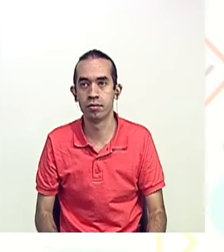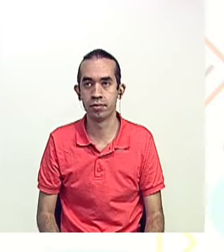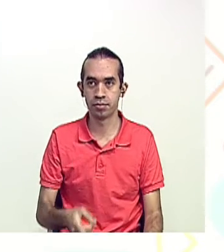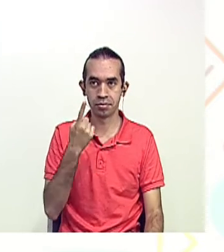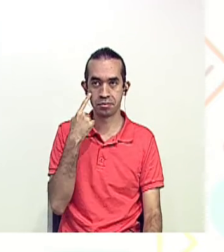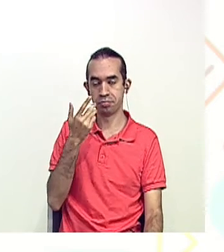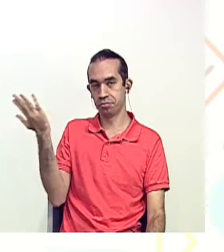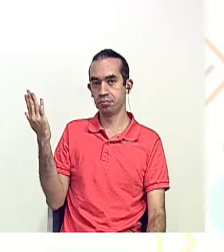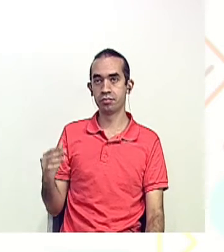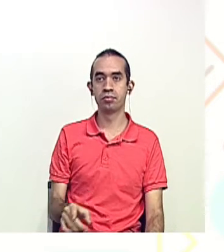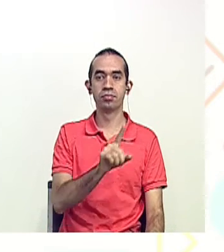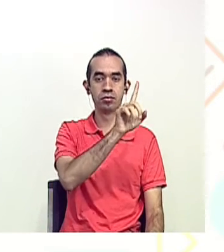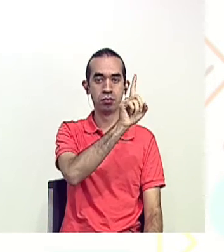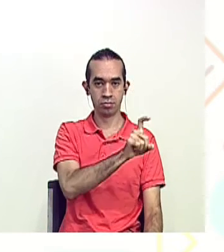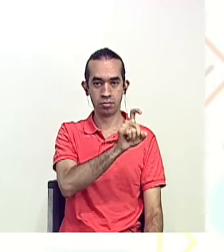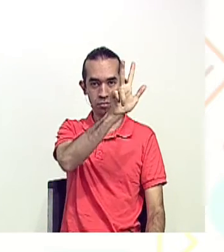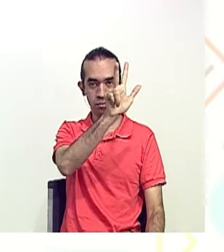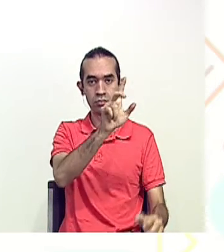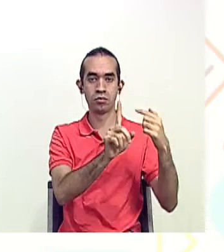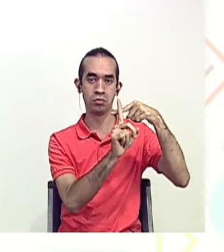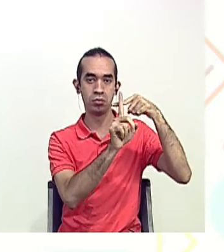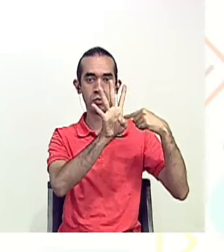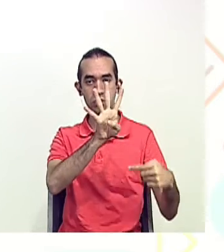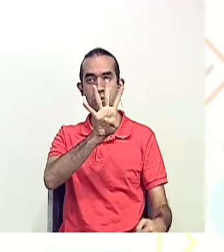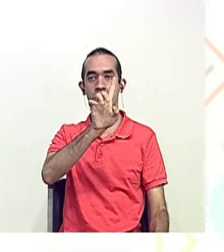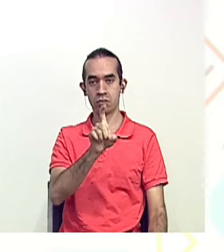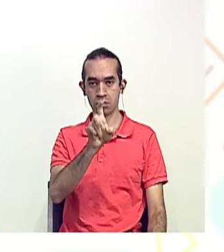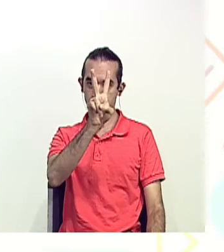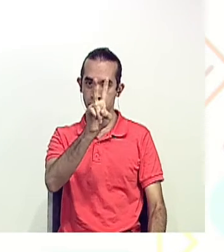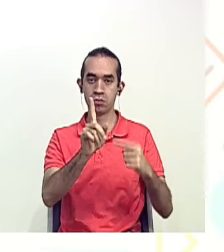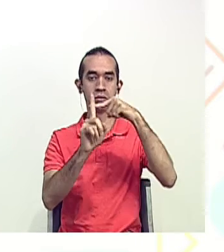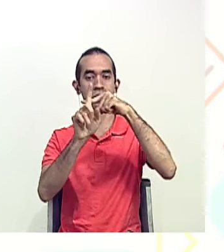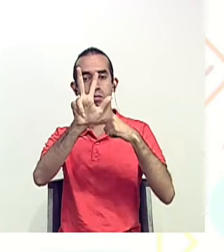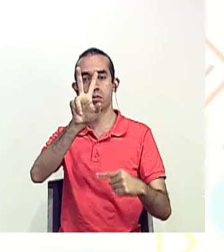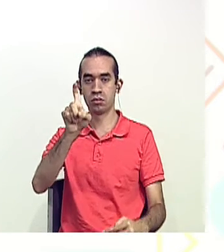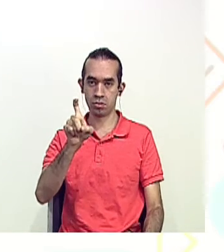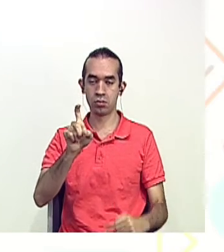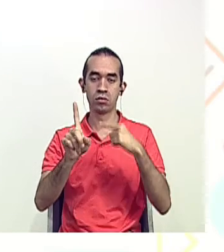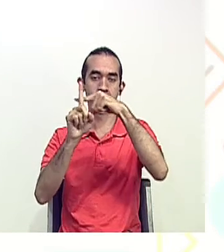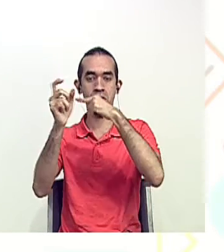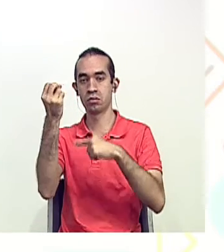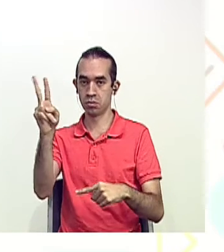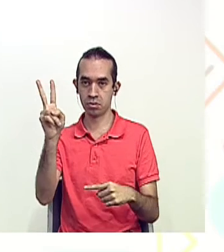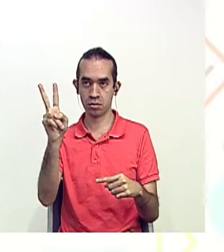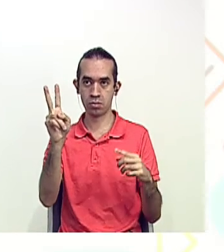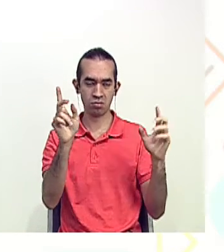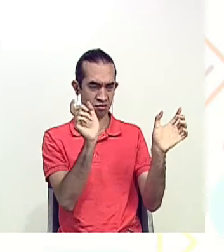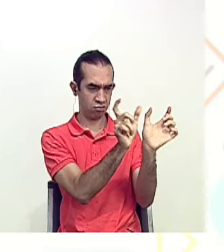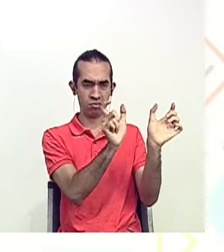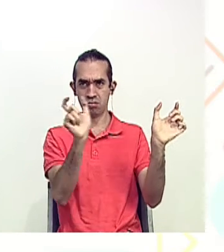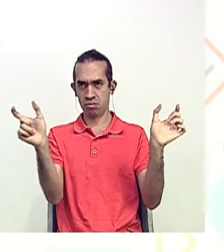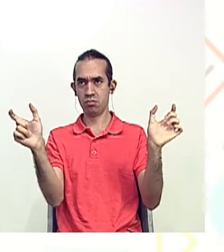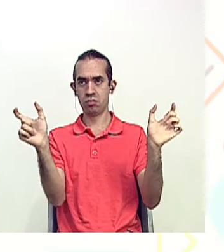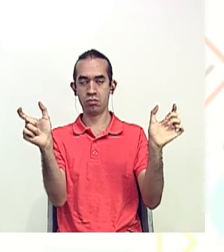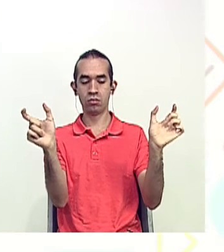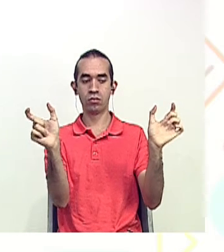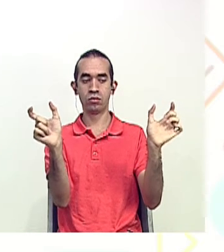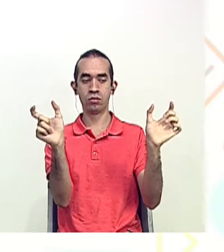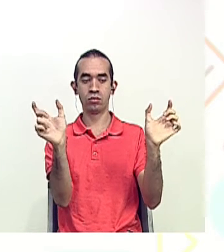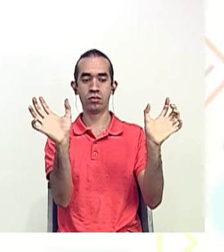La expresión x3 más 4x2 más 3x más 12 la vamos a dividir en dos